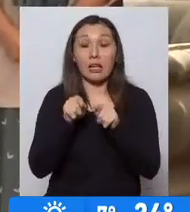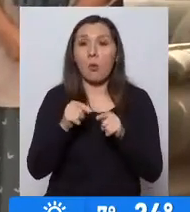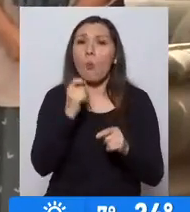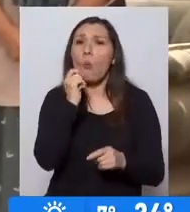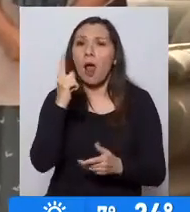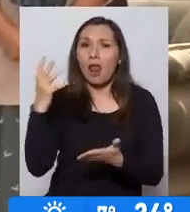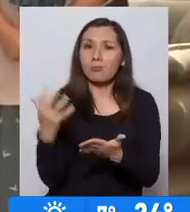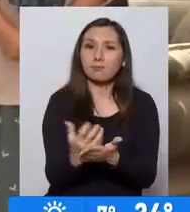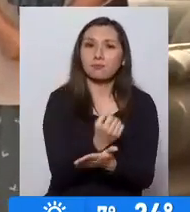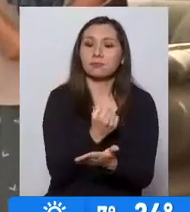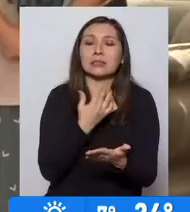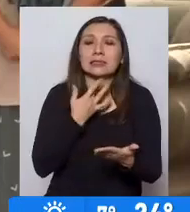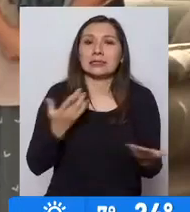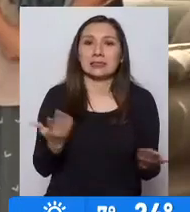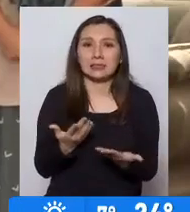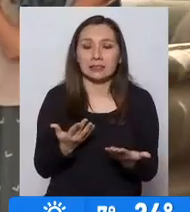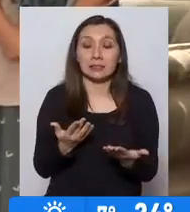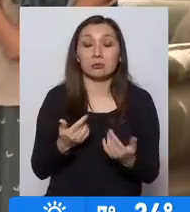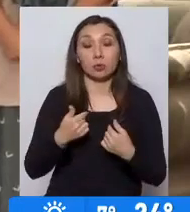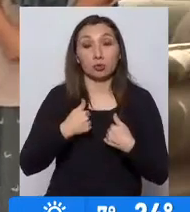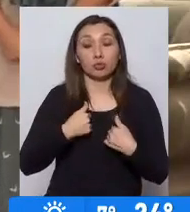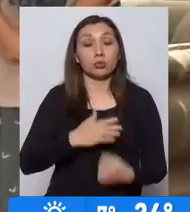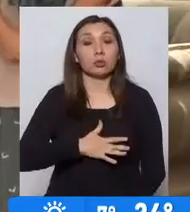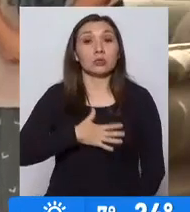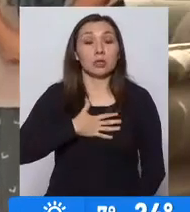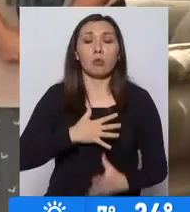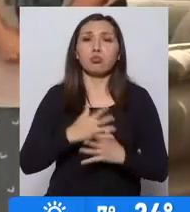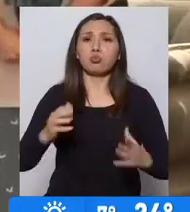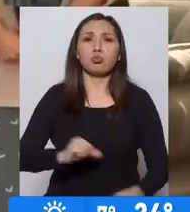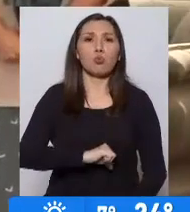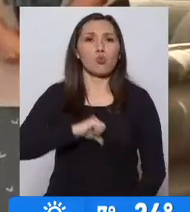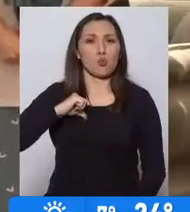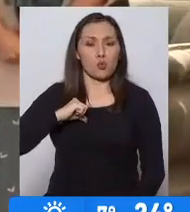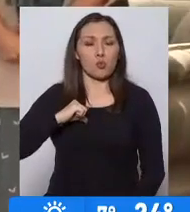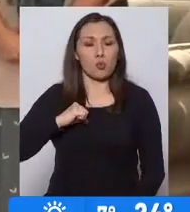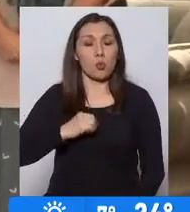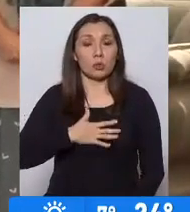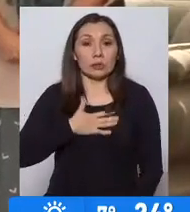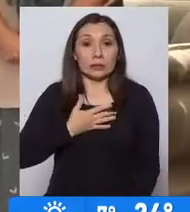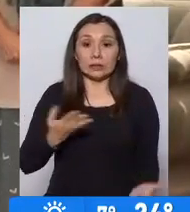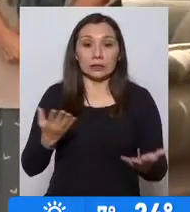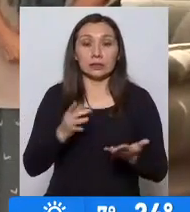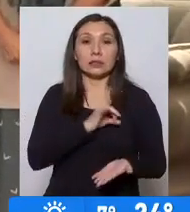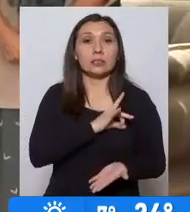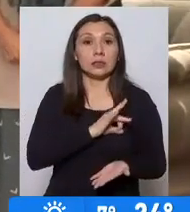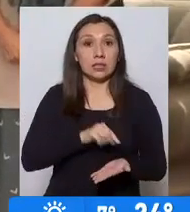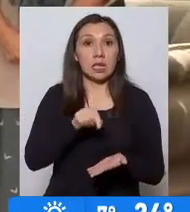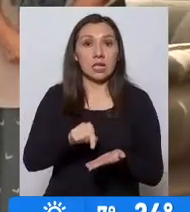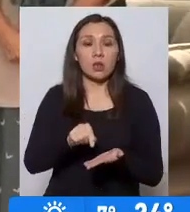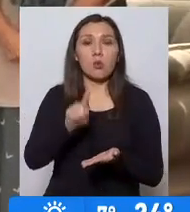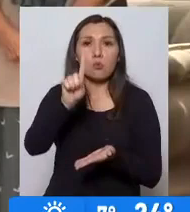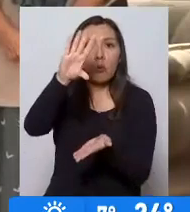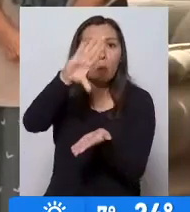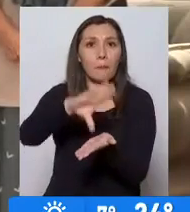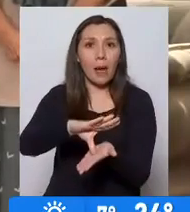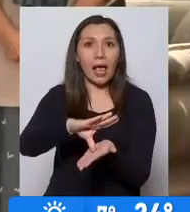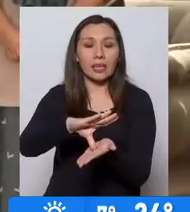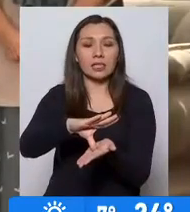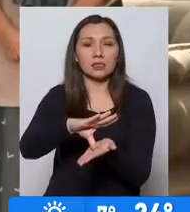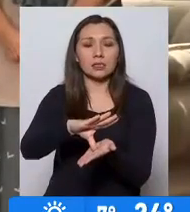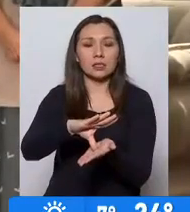logrado? Bueno, yo me siento muy orgulloso de que Chile sea uno de los